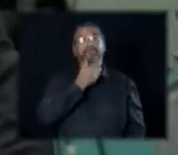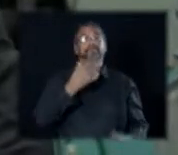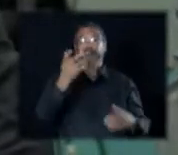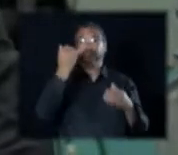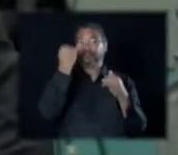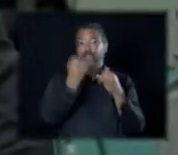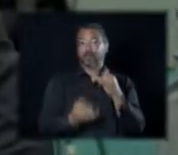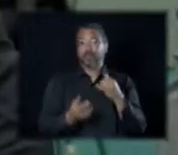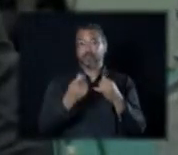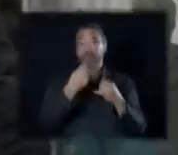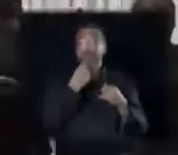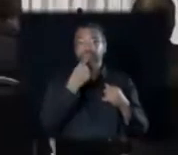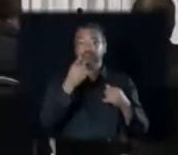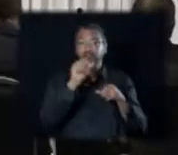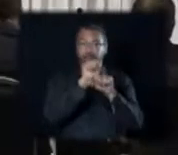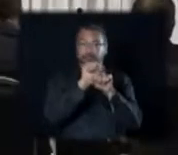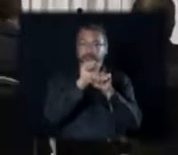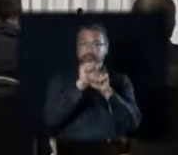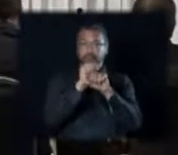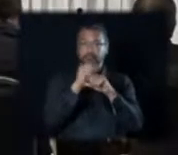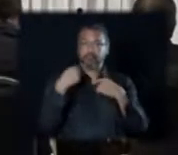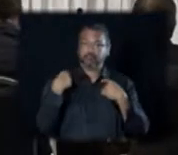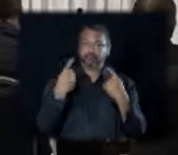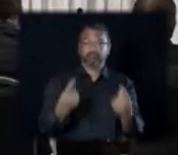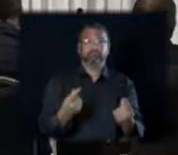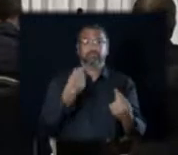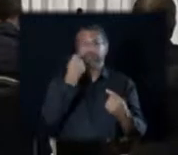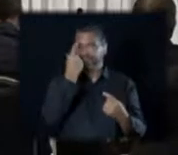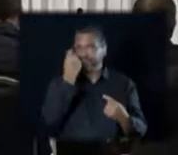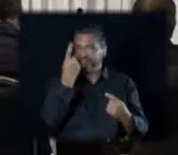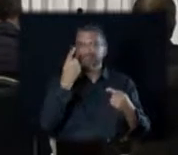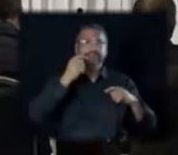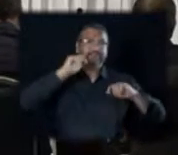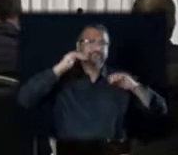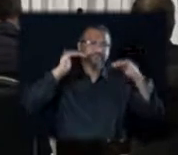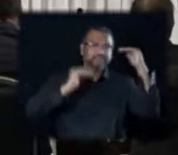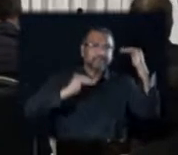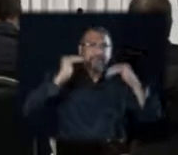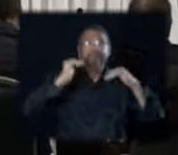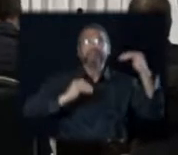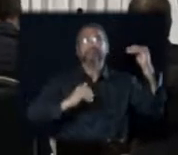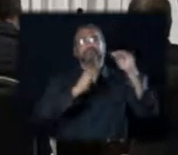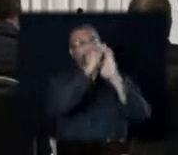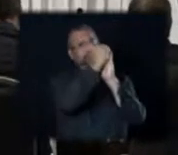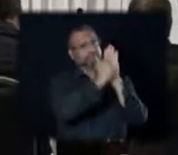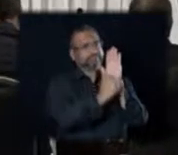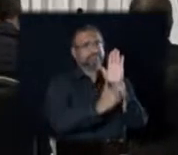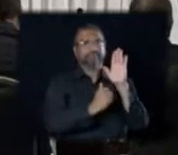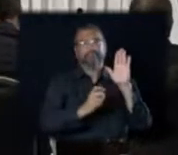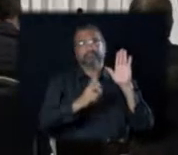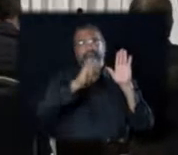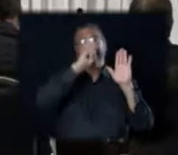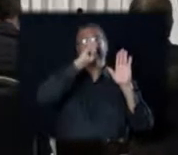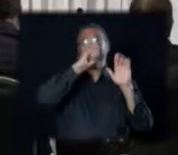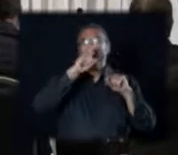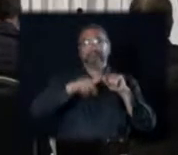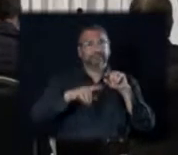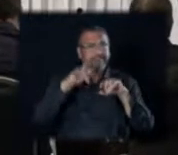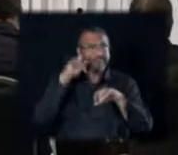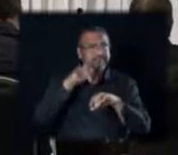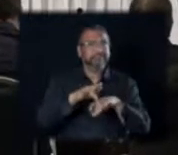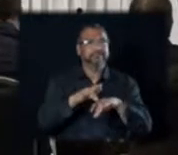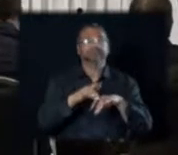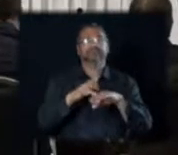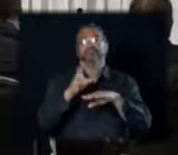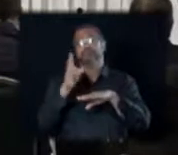La última es, usted mencionó que usted estaba trabajando para entender los saldos y lo que se restringe y lo